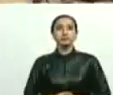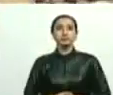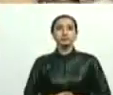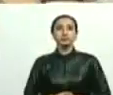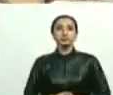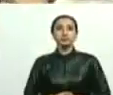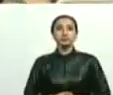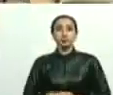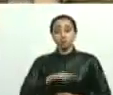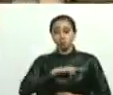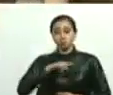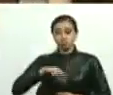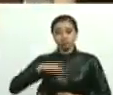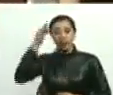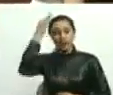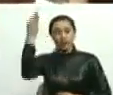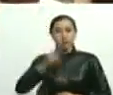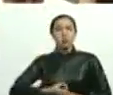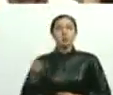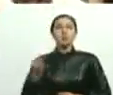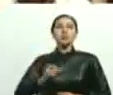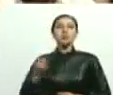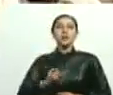Eso lo hemos creído siempre.